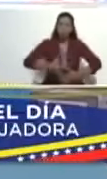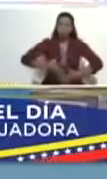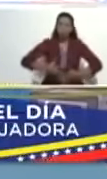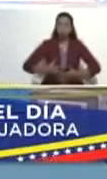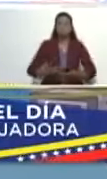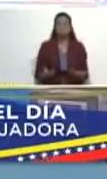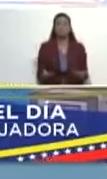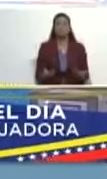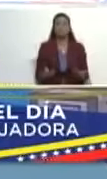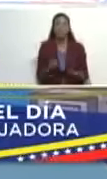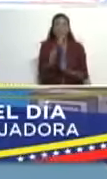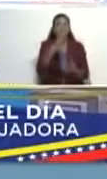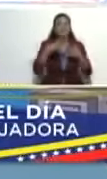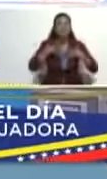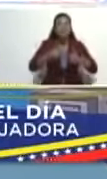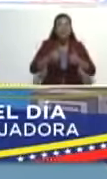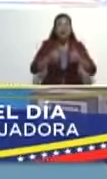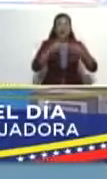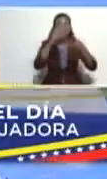Eso sí, comiendo sano,